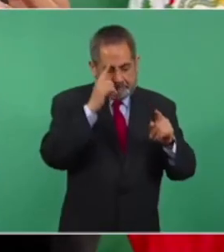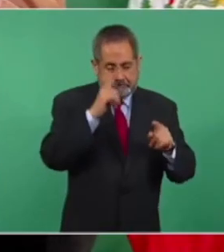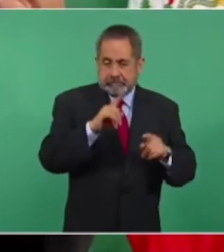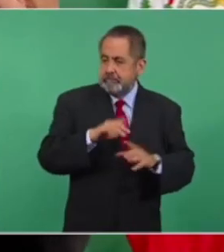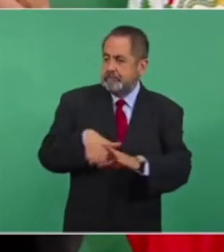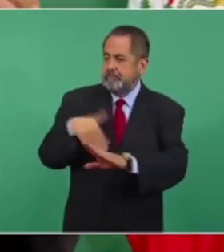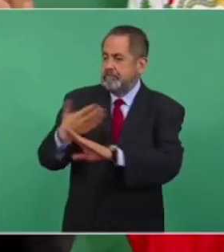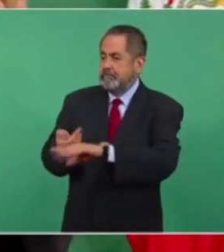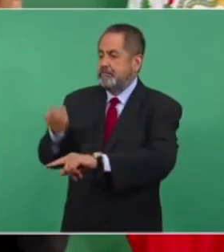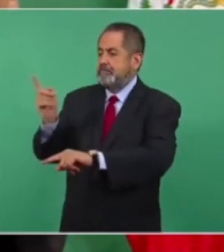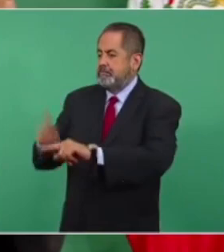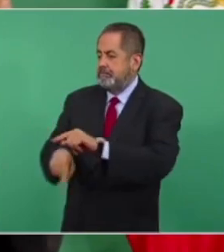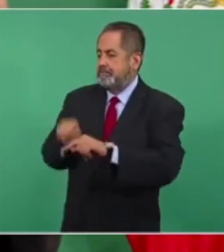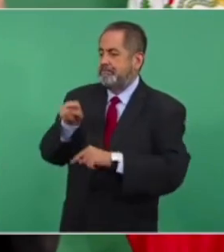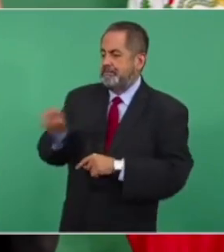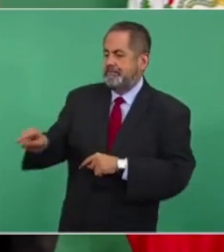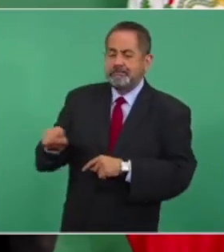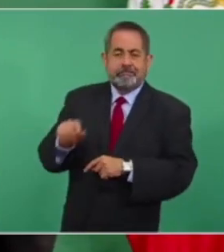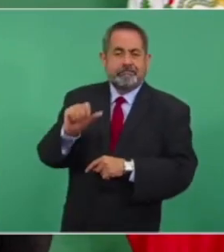y